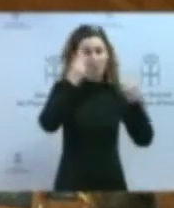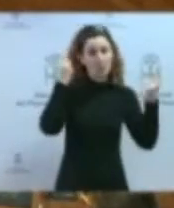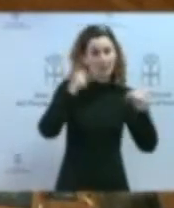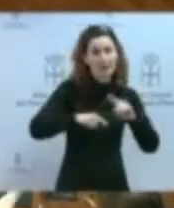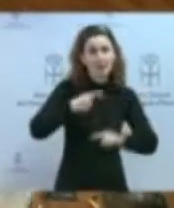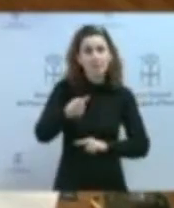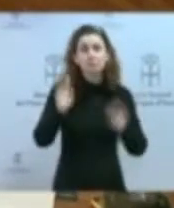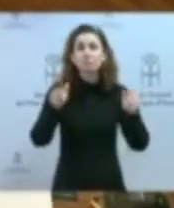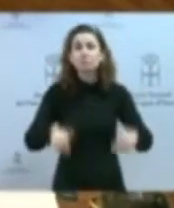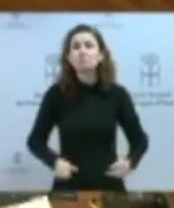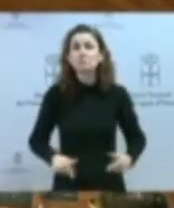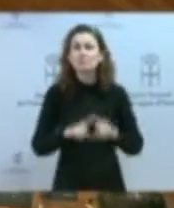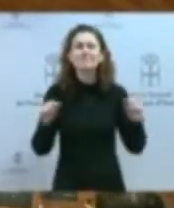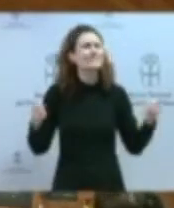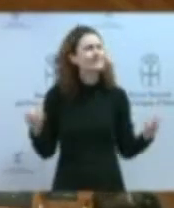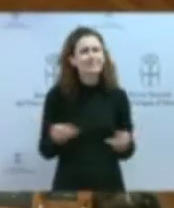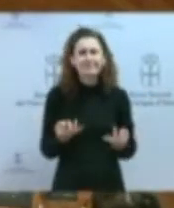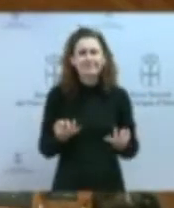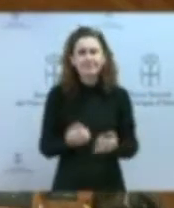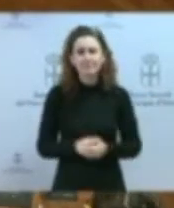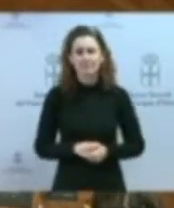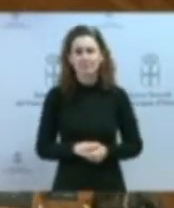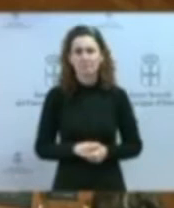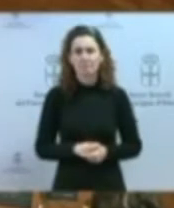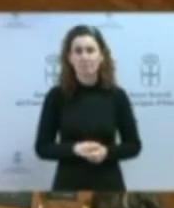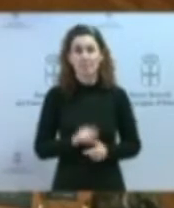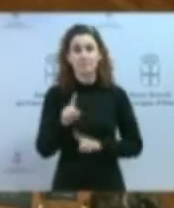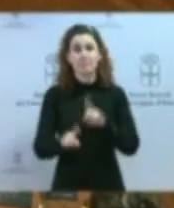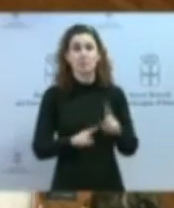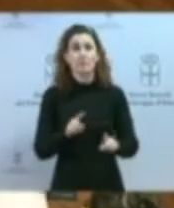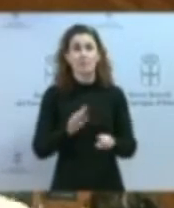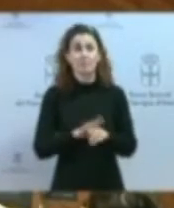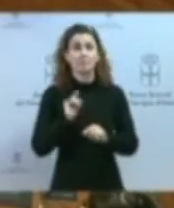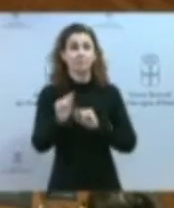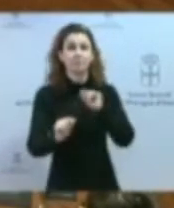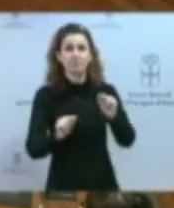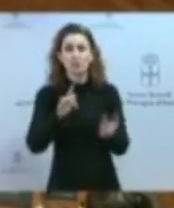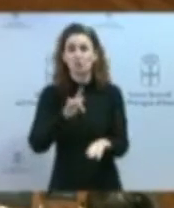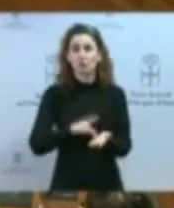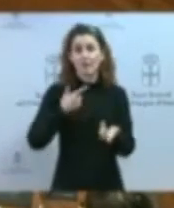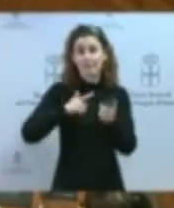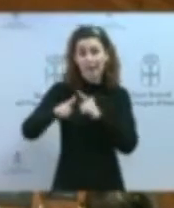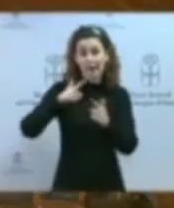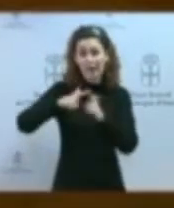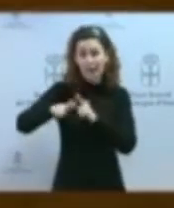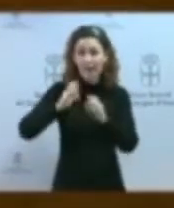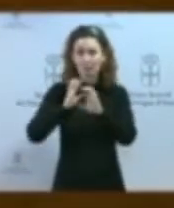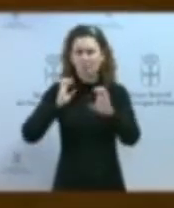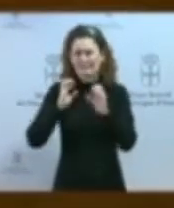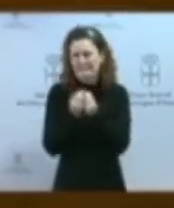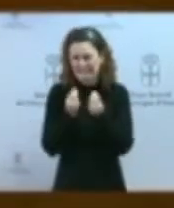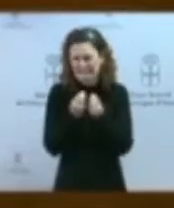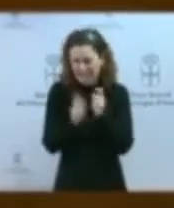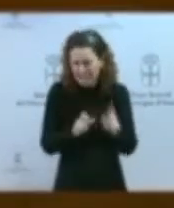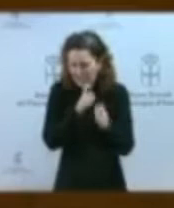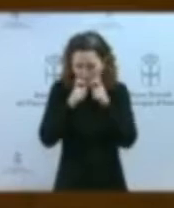¿Cuánta preocupación por contagiar a los tuyos sufres cuando viajas cada jornada laboral en un autobús masificado o cuando eres una teleoperadora que trabaja en